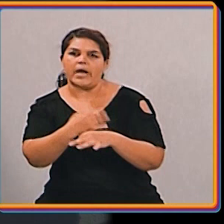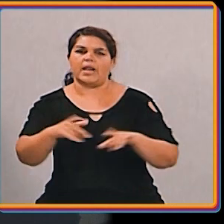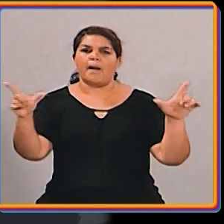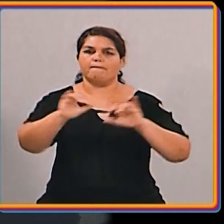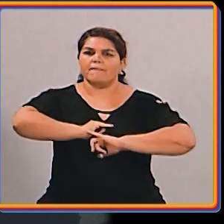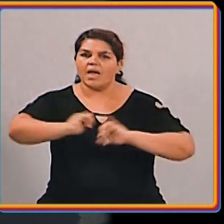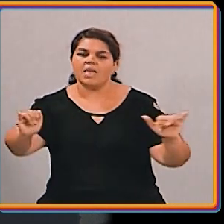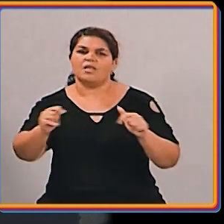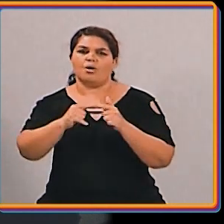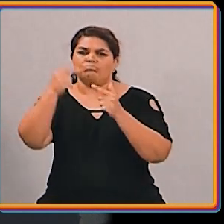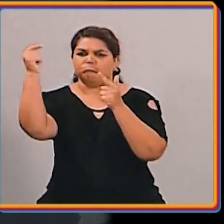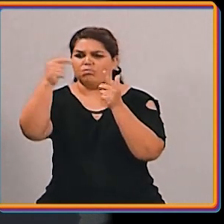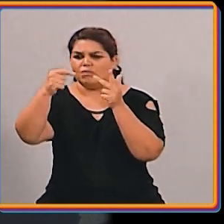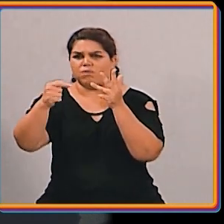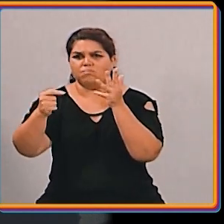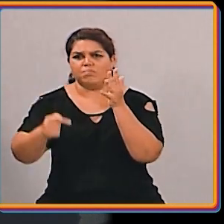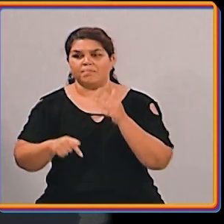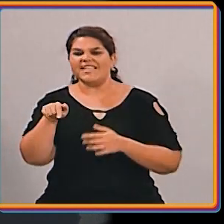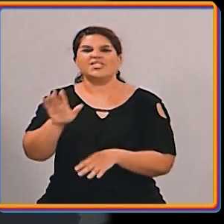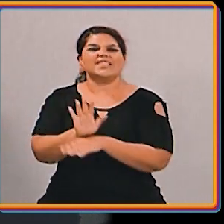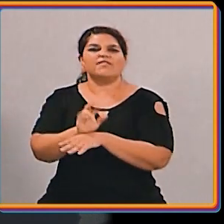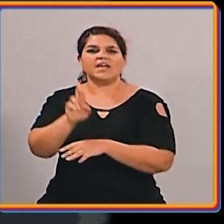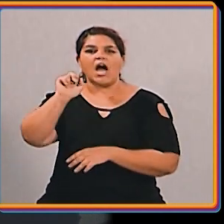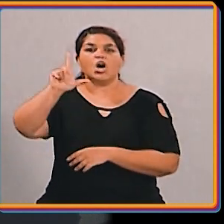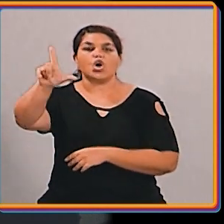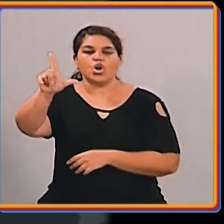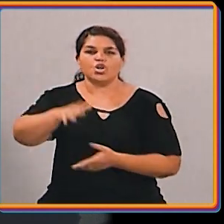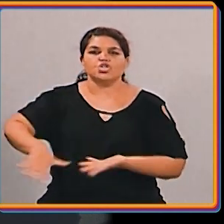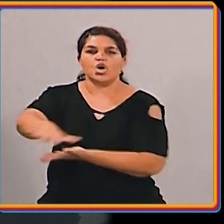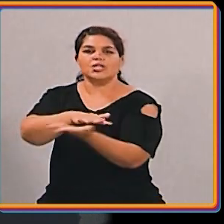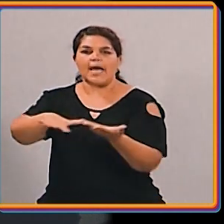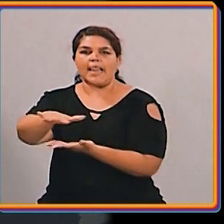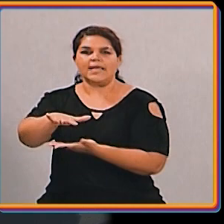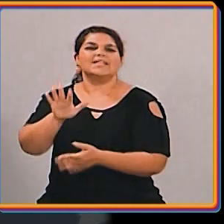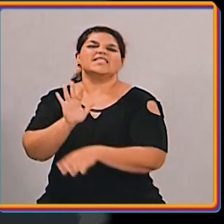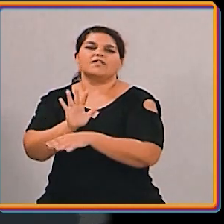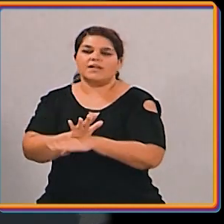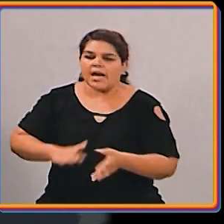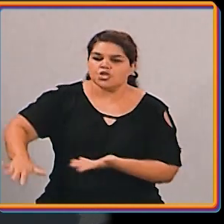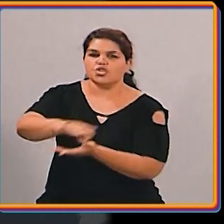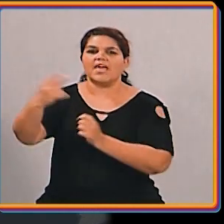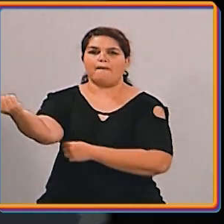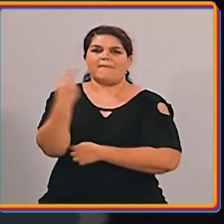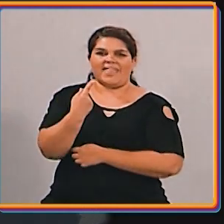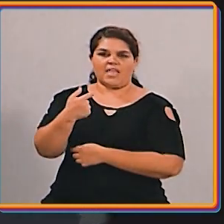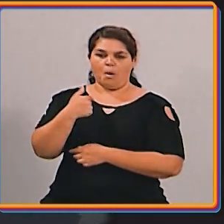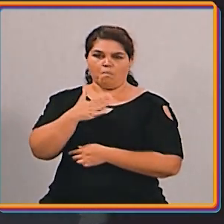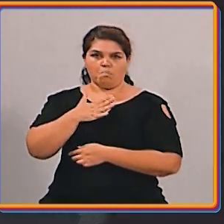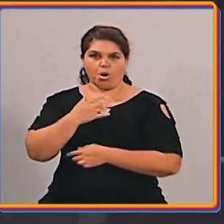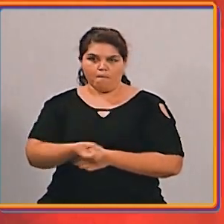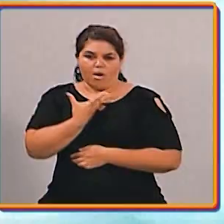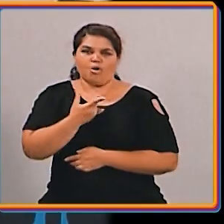distintas instituciones. Entonces, en realidad, estos roles sociales son más asignados por la sociedad que por una cuestión propia de